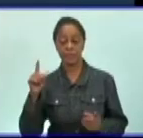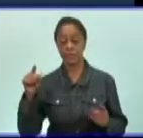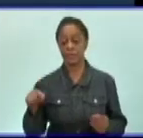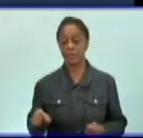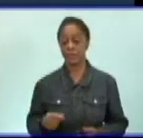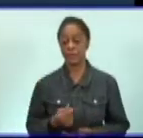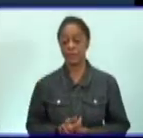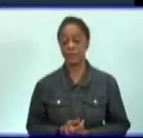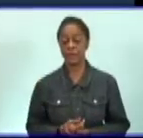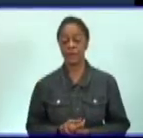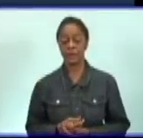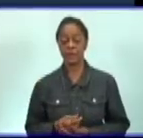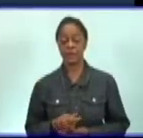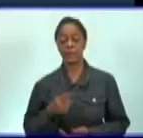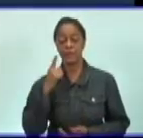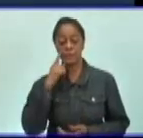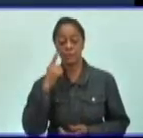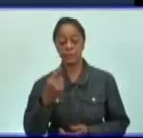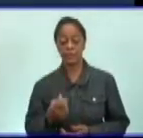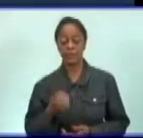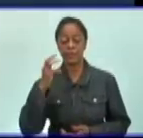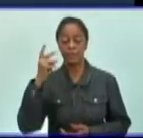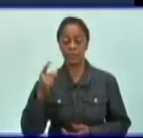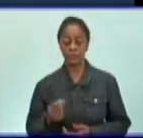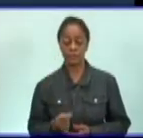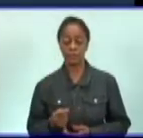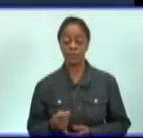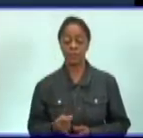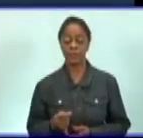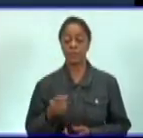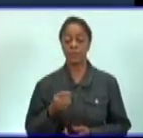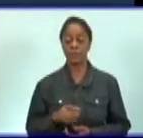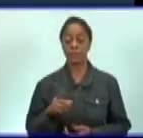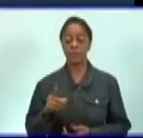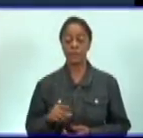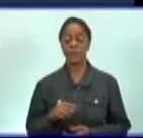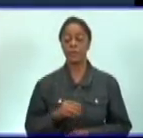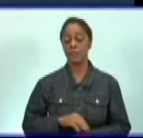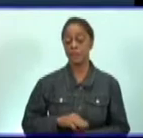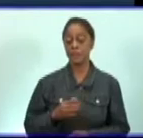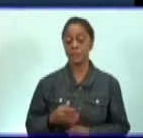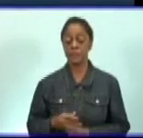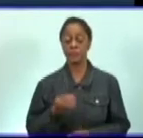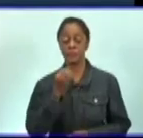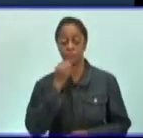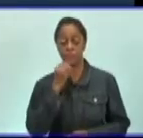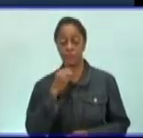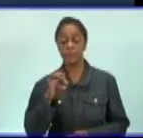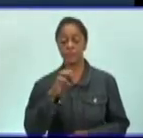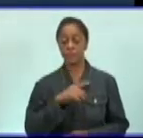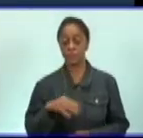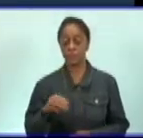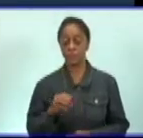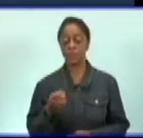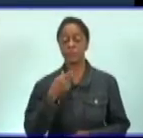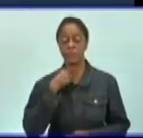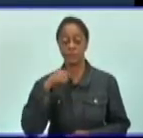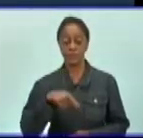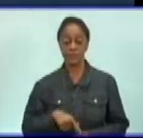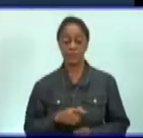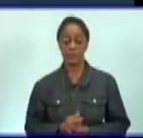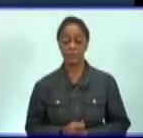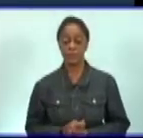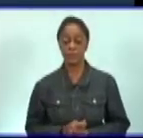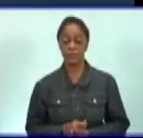diagonal aparecería el número de la página, que luego con tiempo podrían solucionar todos estos tipos de ejercicios.